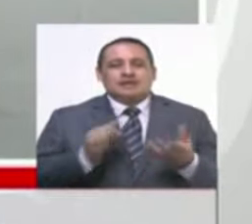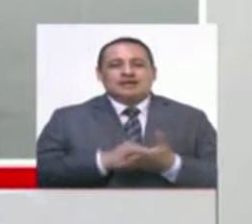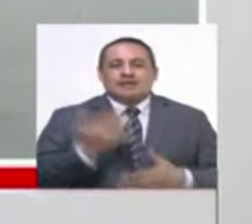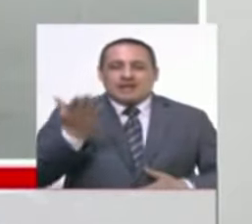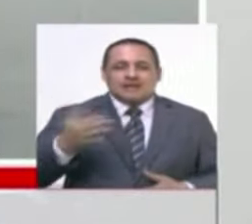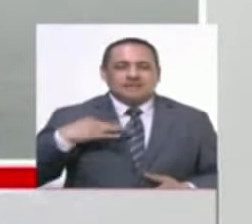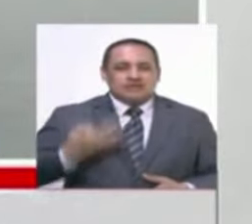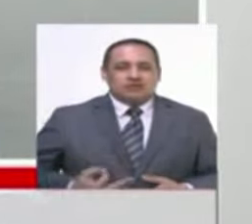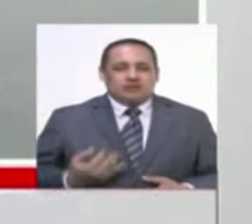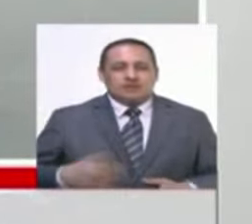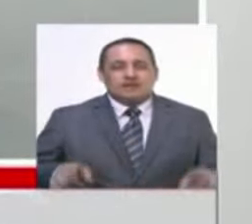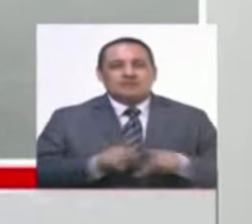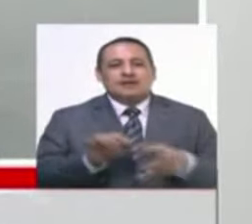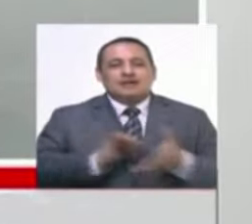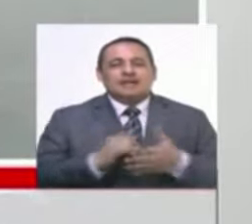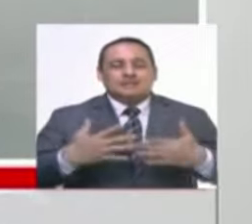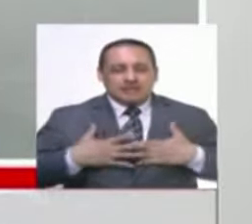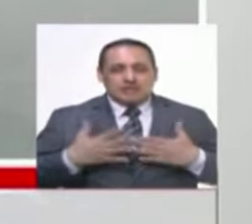señora